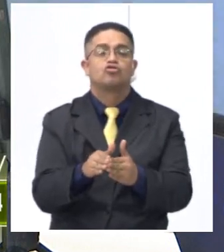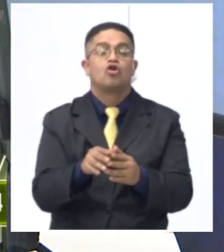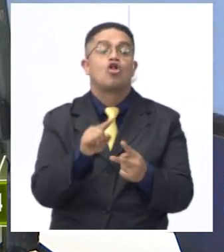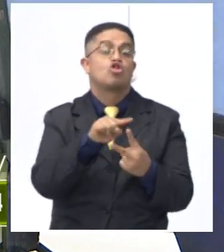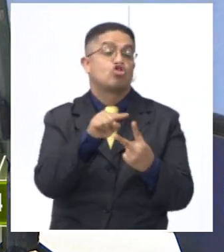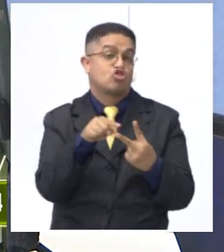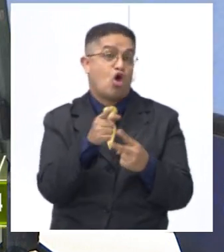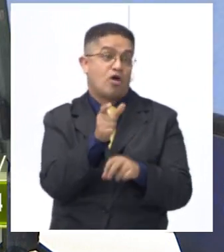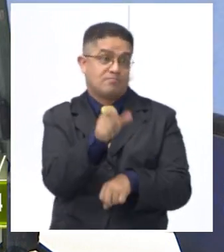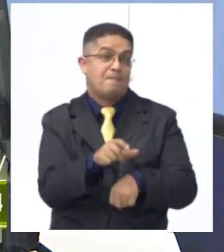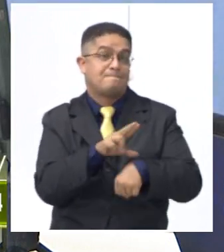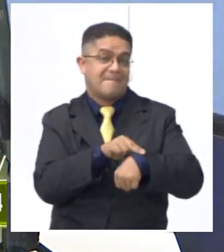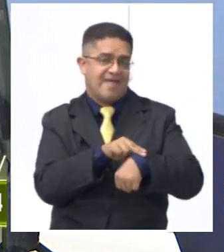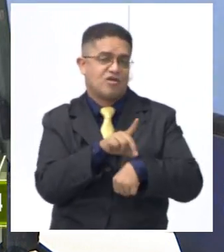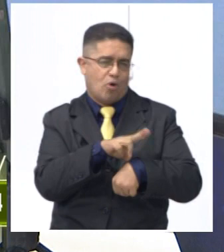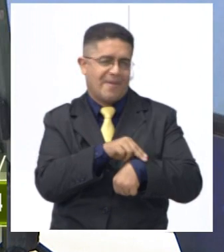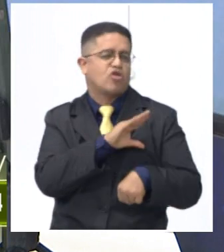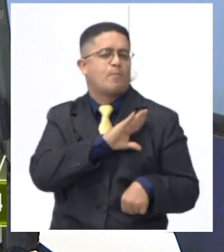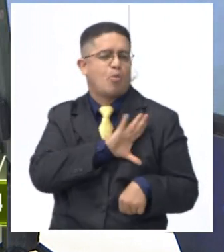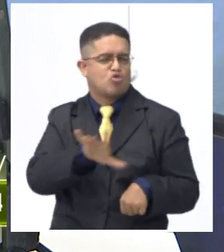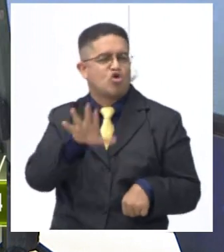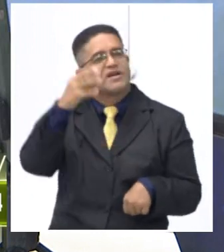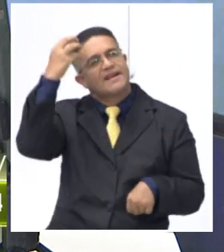su médico, que era nada menos y nada más que